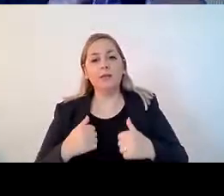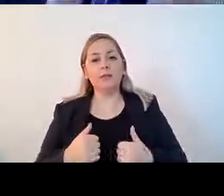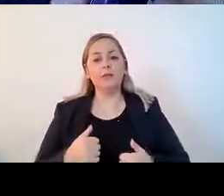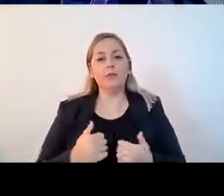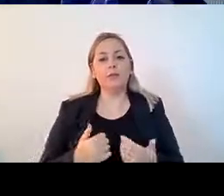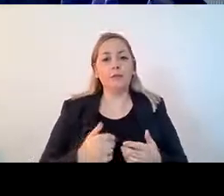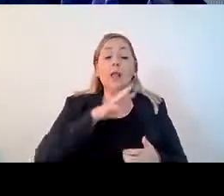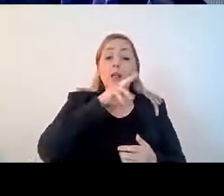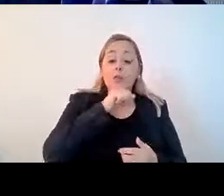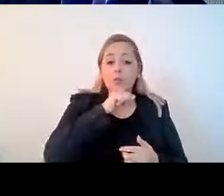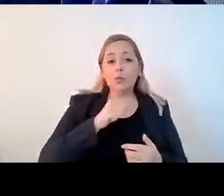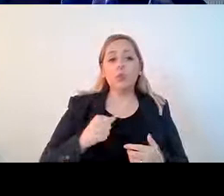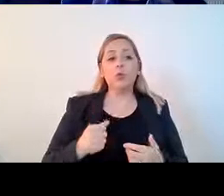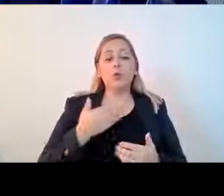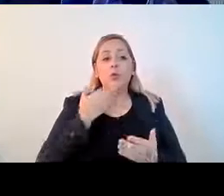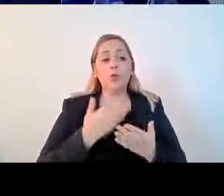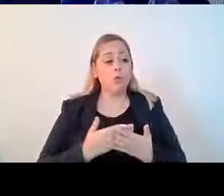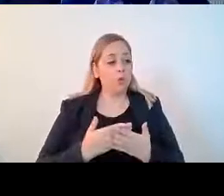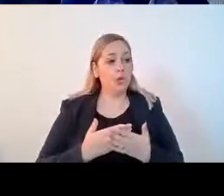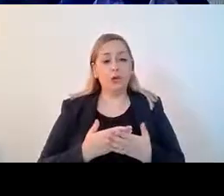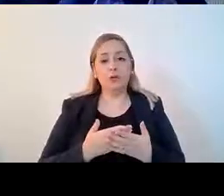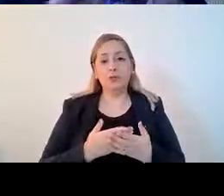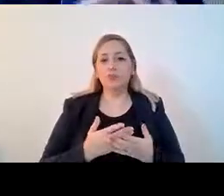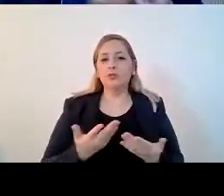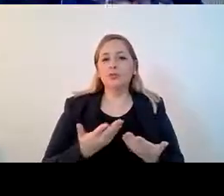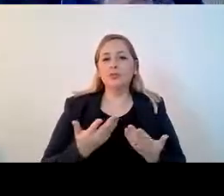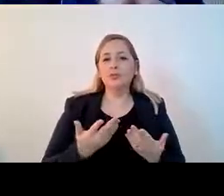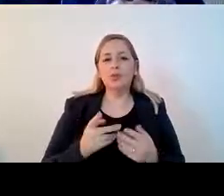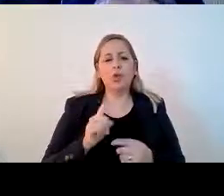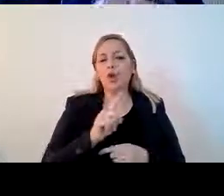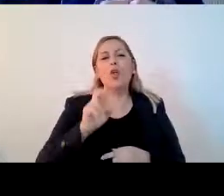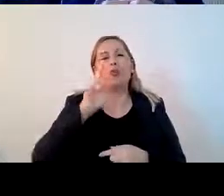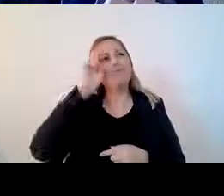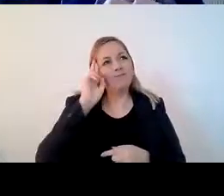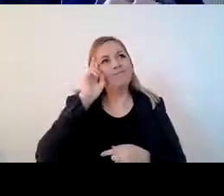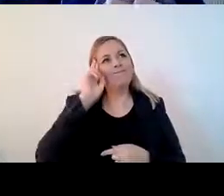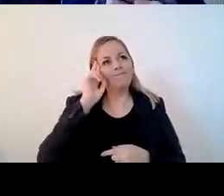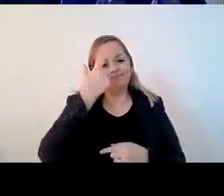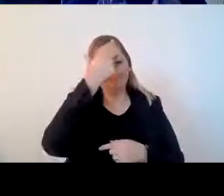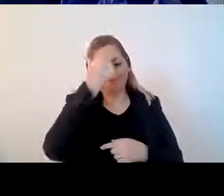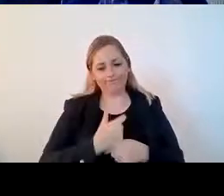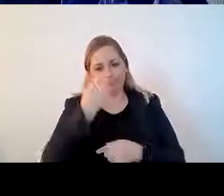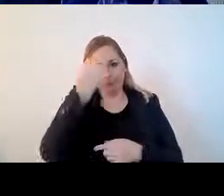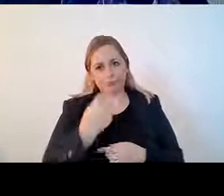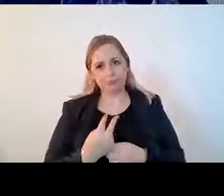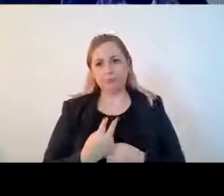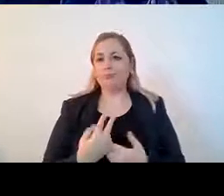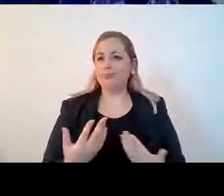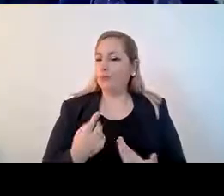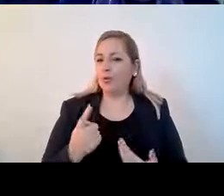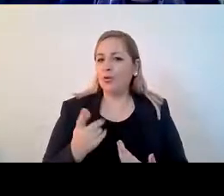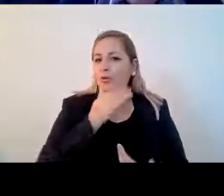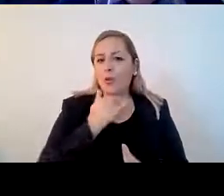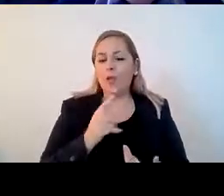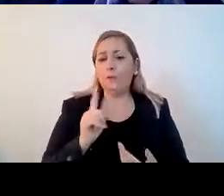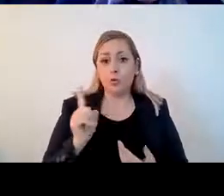pero particularmente cuando adultos, no reflexionan sobre sí mismos. No es que les